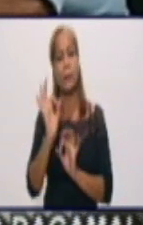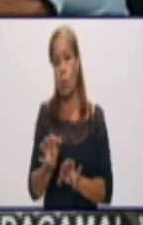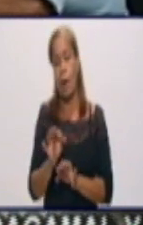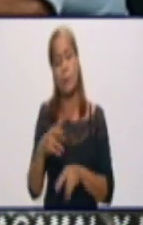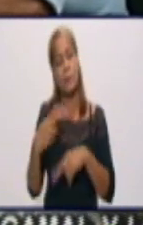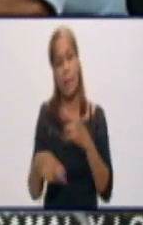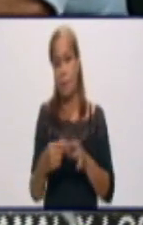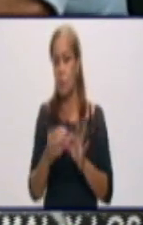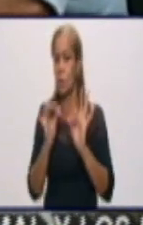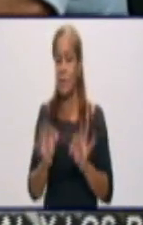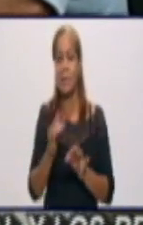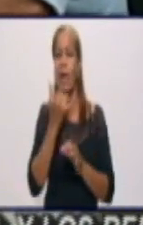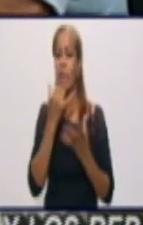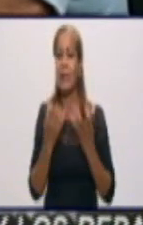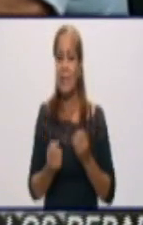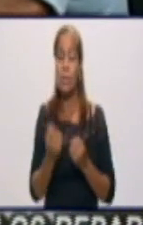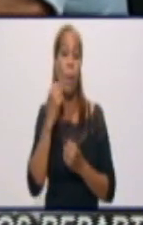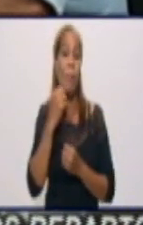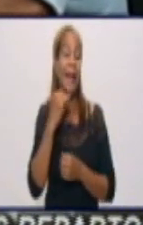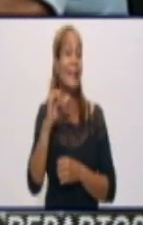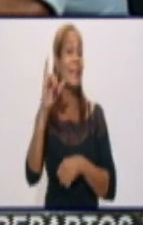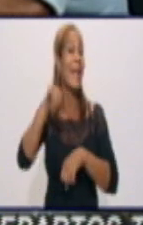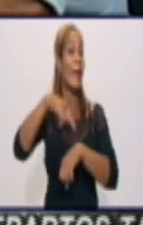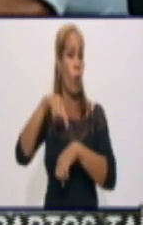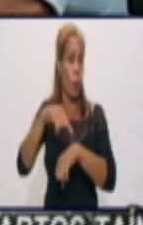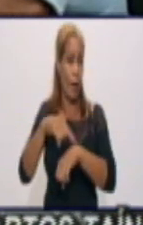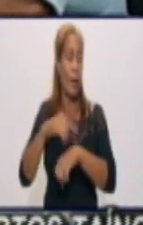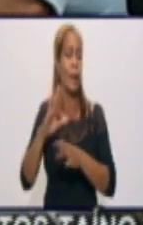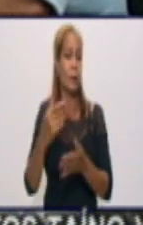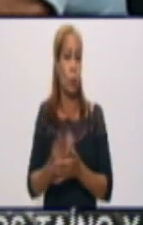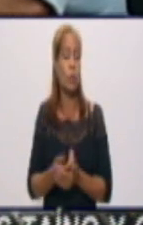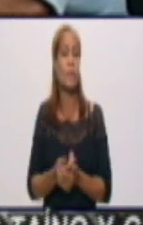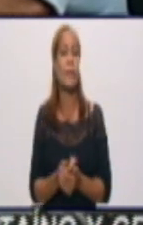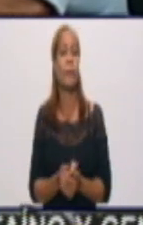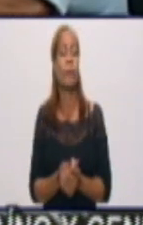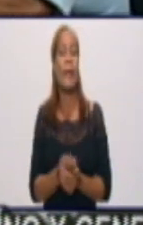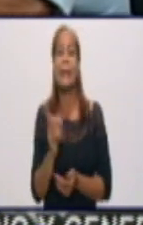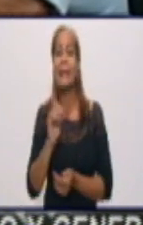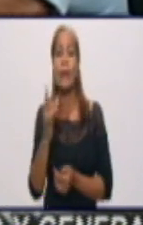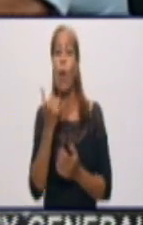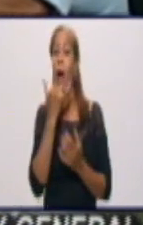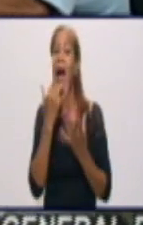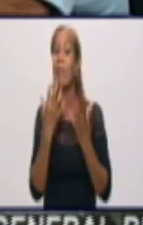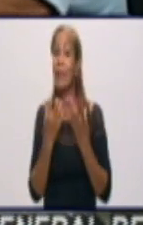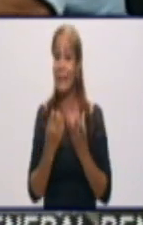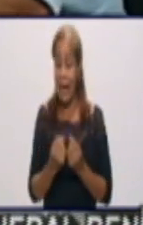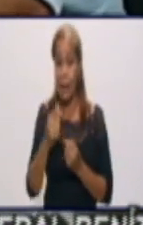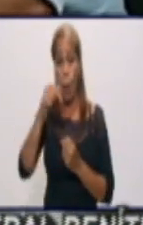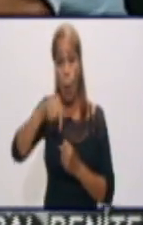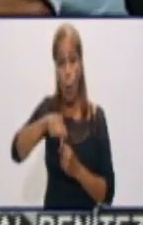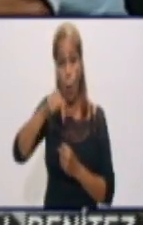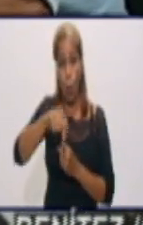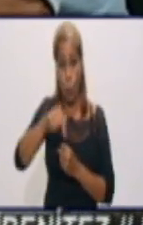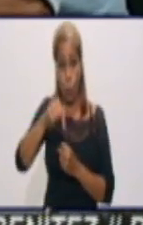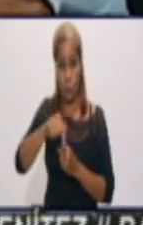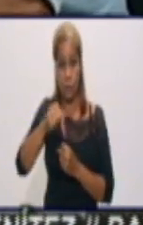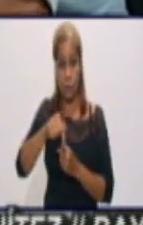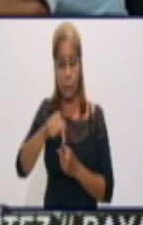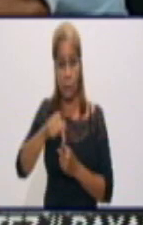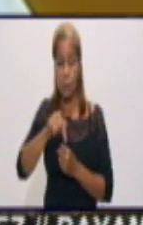circuito con el objetivo que va a ser una premisa que se va a cumplir de no afectar hoy los circuitos que en la noche de ayer